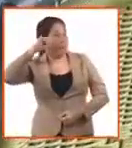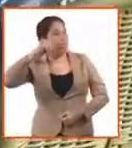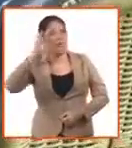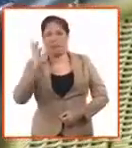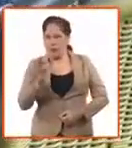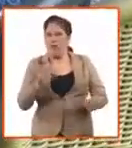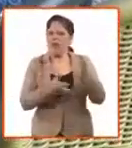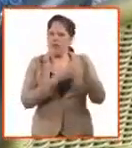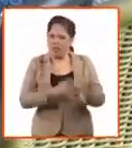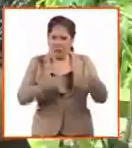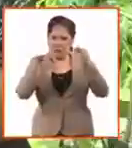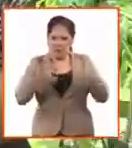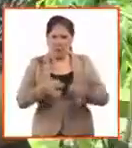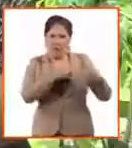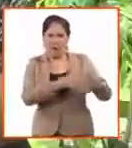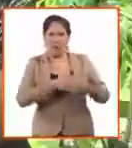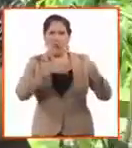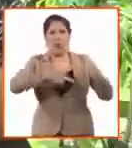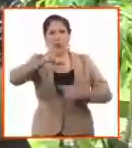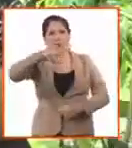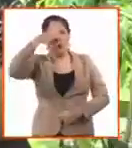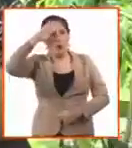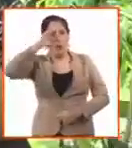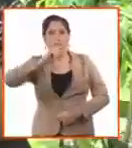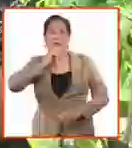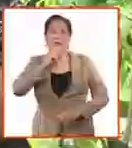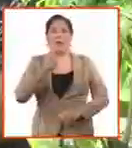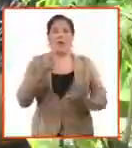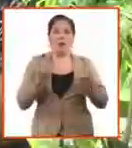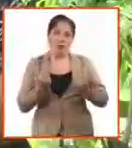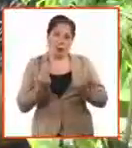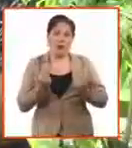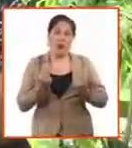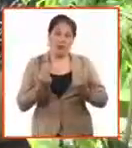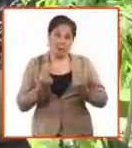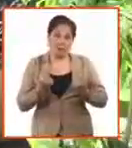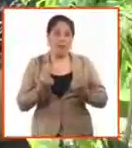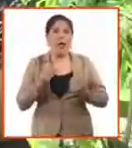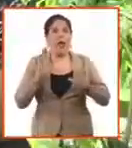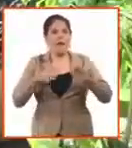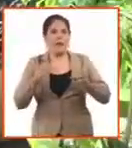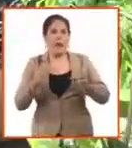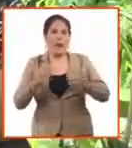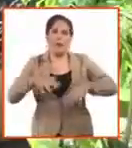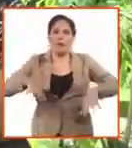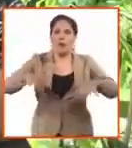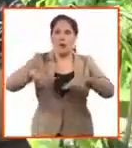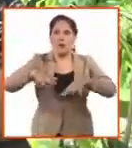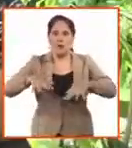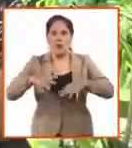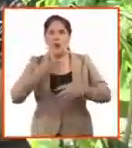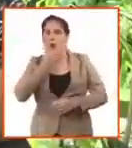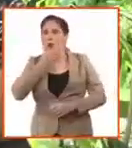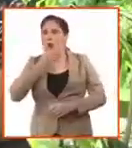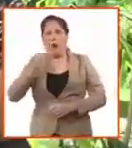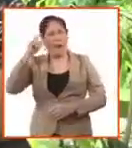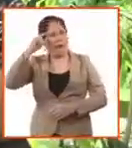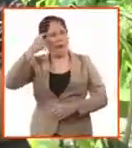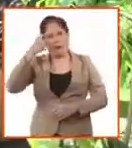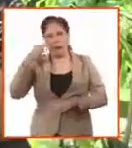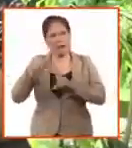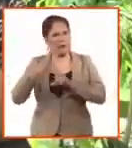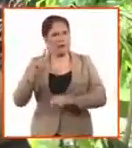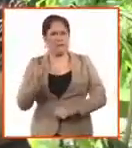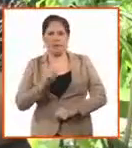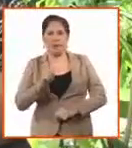contundente eso también trae por consecuencias que haya problemas con las nuevas generaciones si a